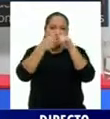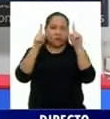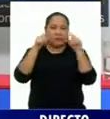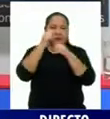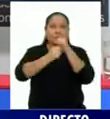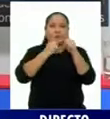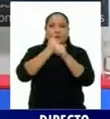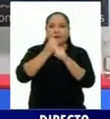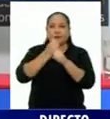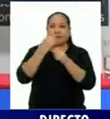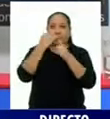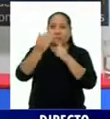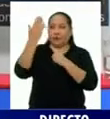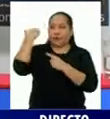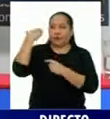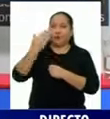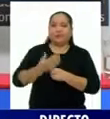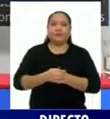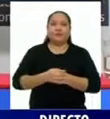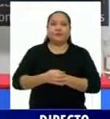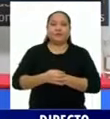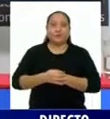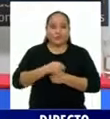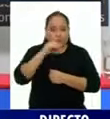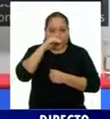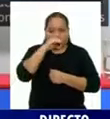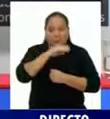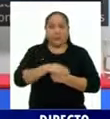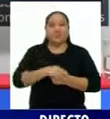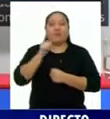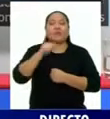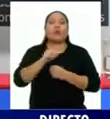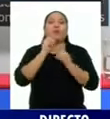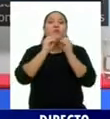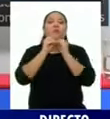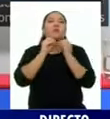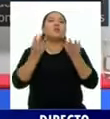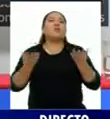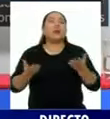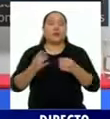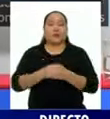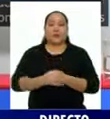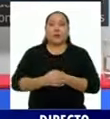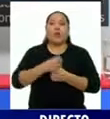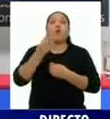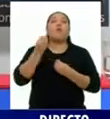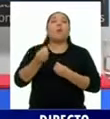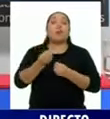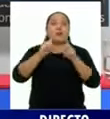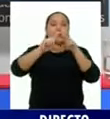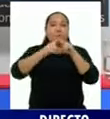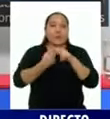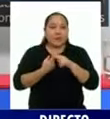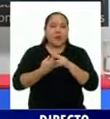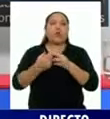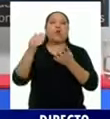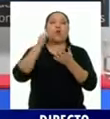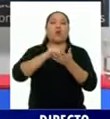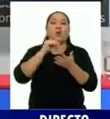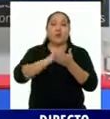medio. Y esto es consecuencia del reinicio de las actividades económicas y ciertamente de las medidas del gobierno